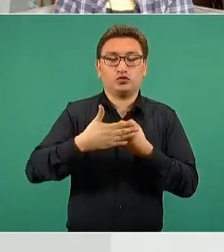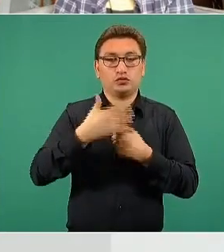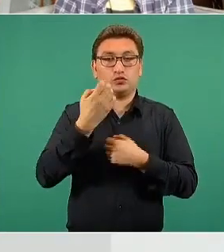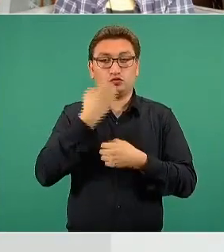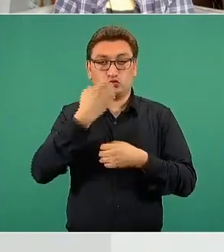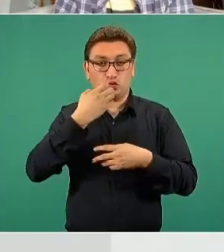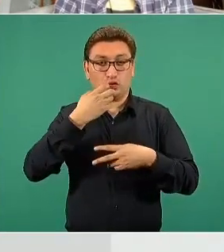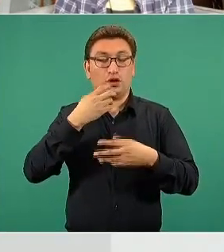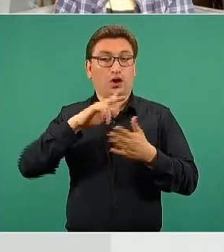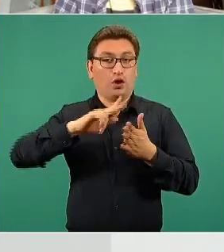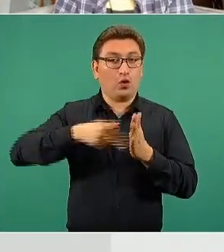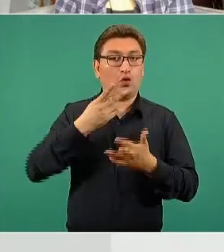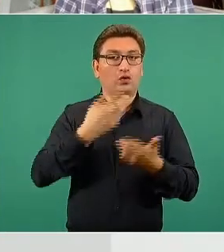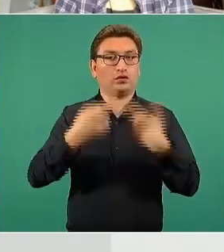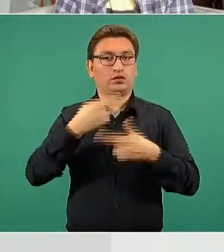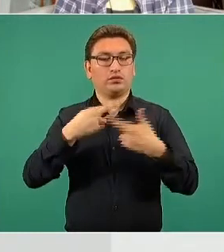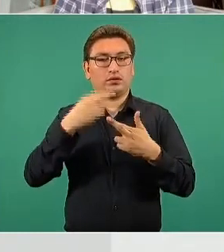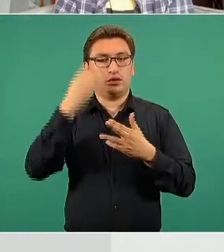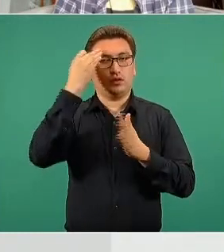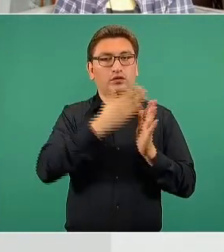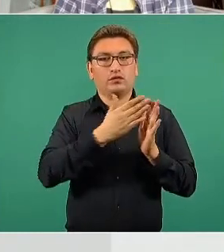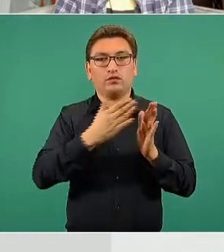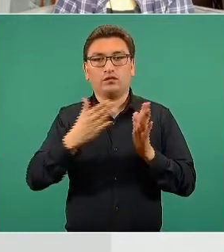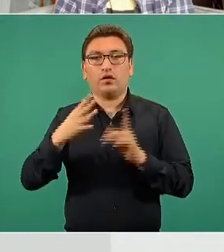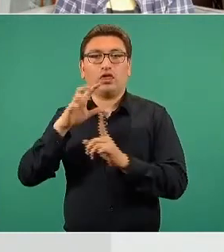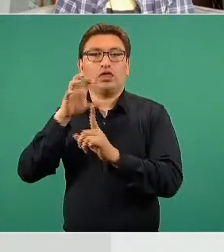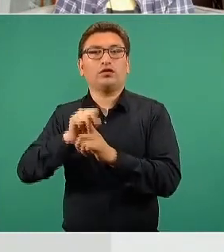¿Qué tan cerca o qué tan lejos estamos de ello, doctor?